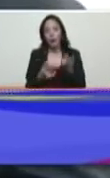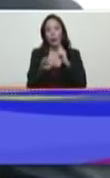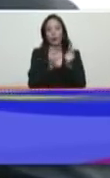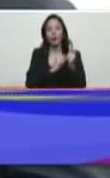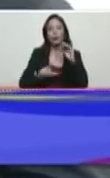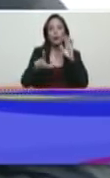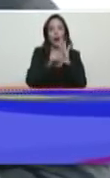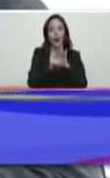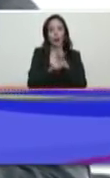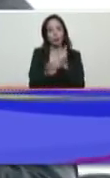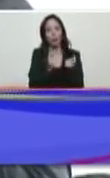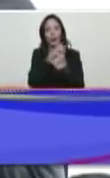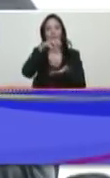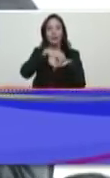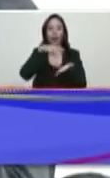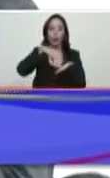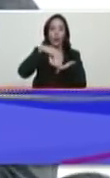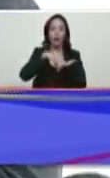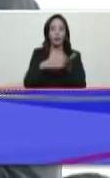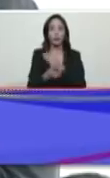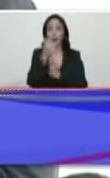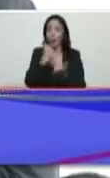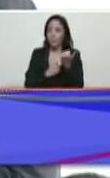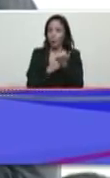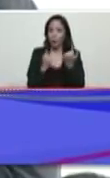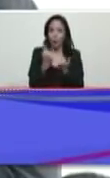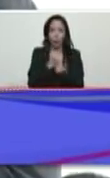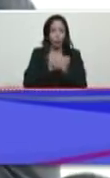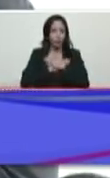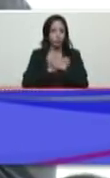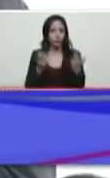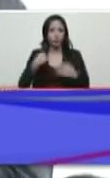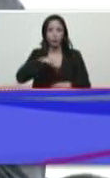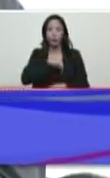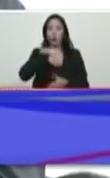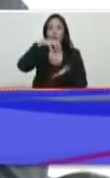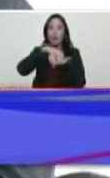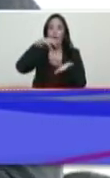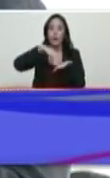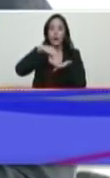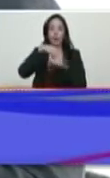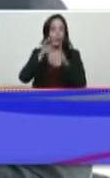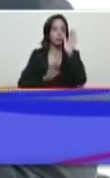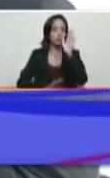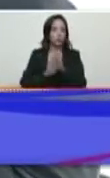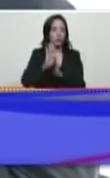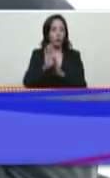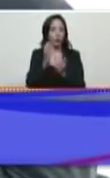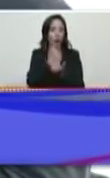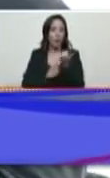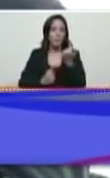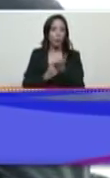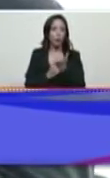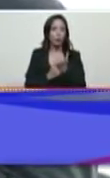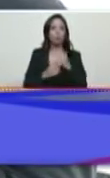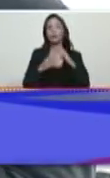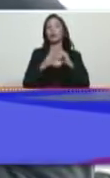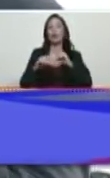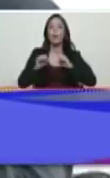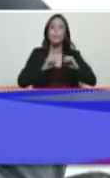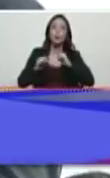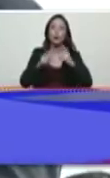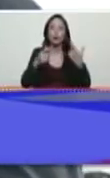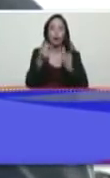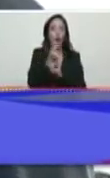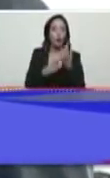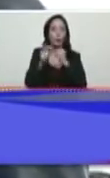emprendedores para el Estado Miranda. Así que cuente con todo el apoyo de este Estado para desarrollar este motor económico